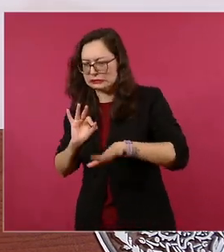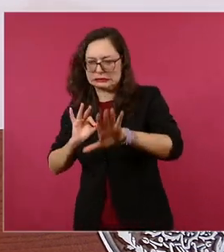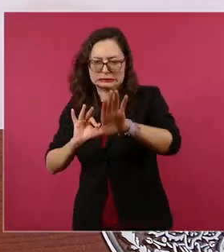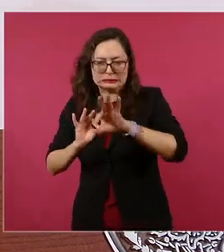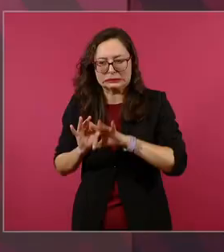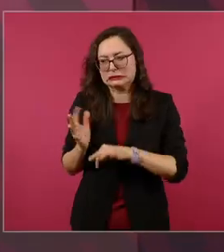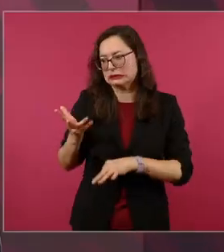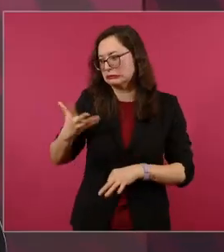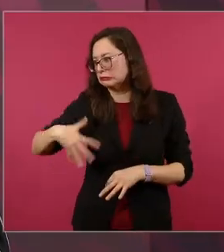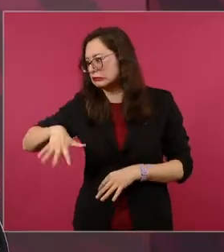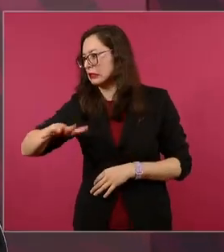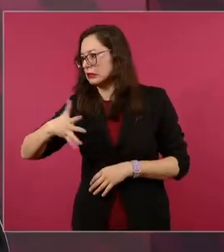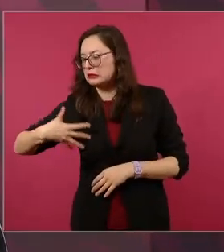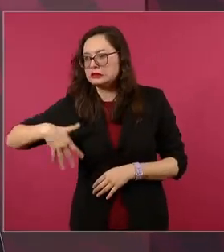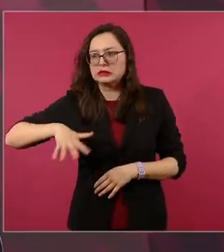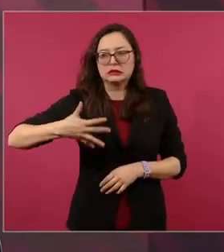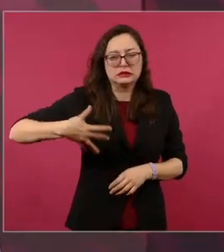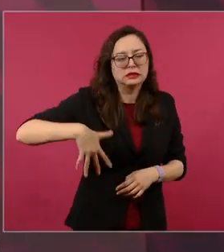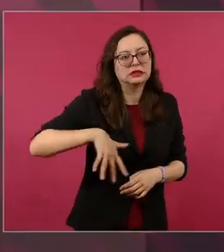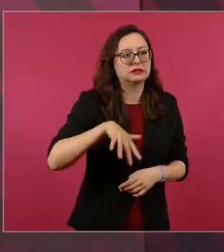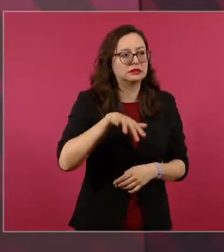cómo estaba Comunicaciones,